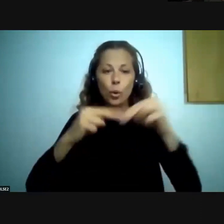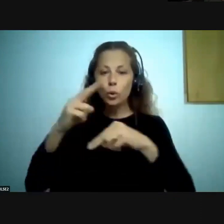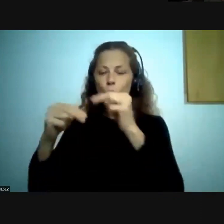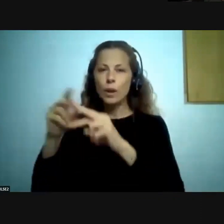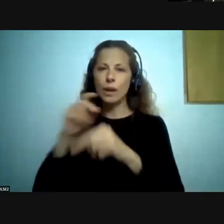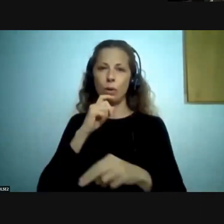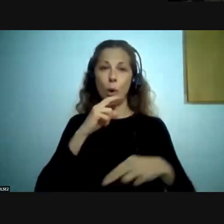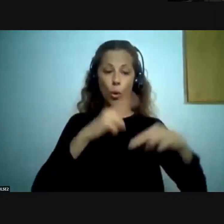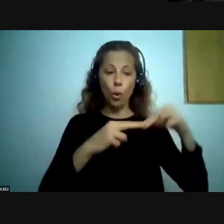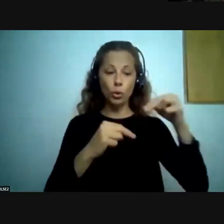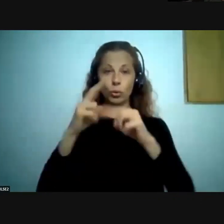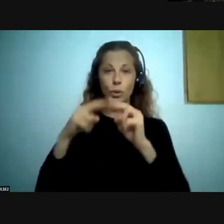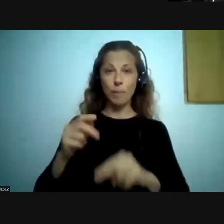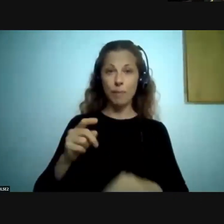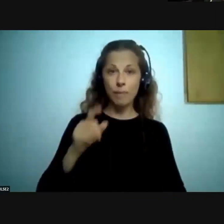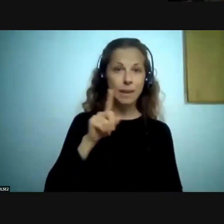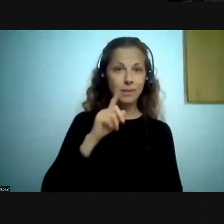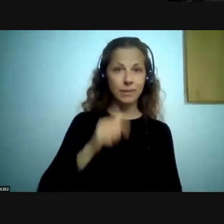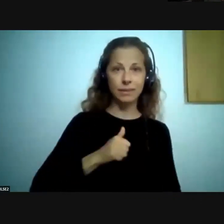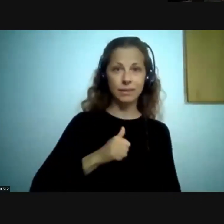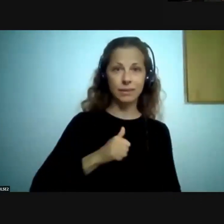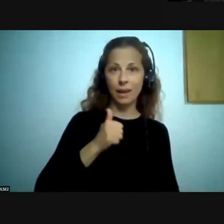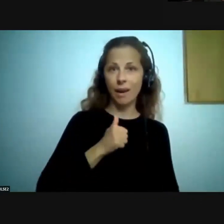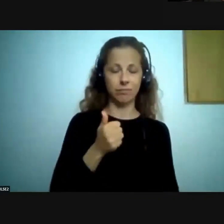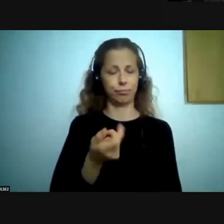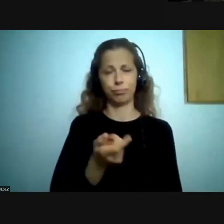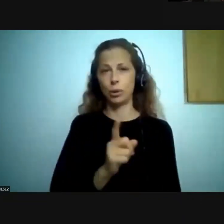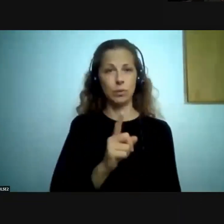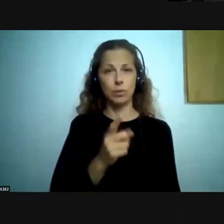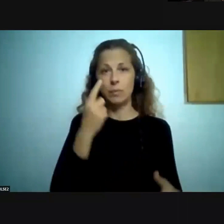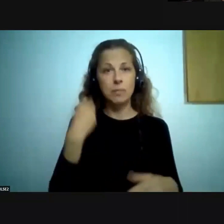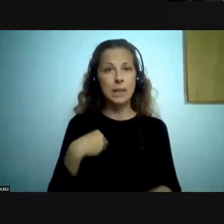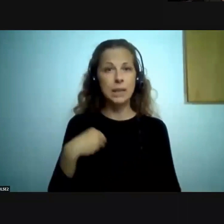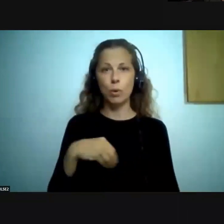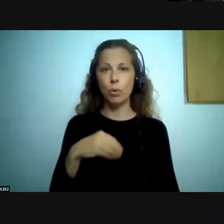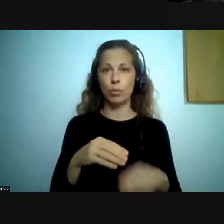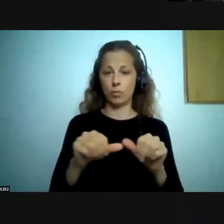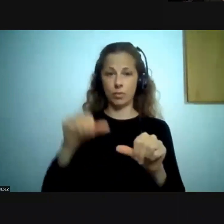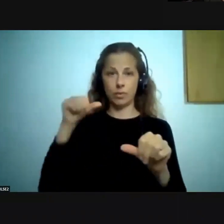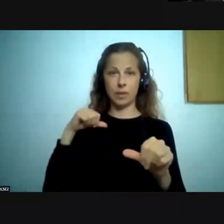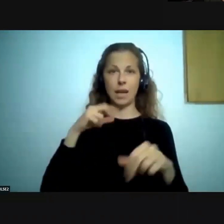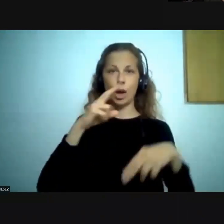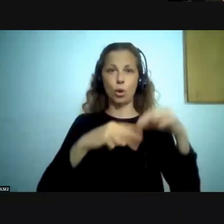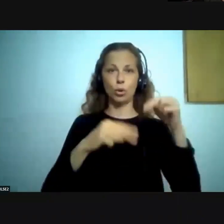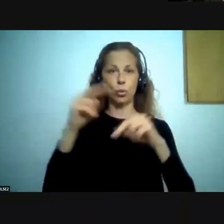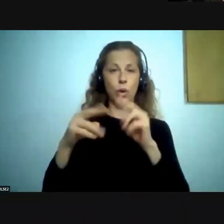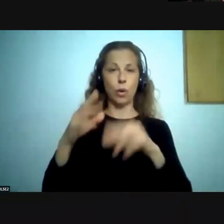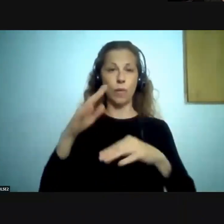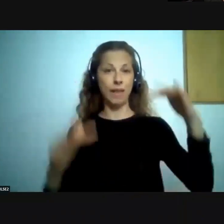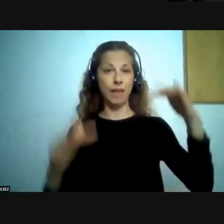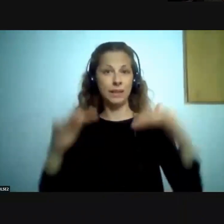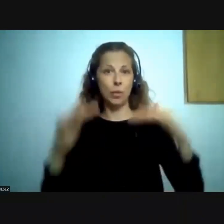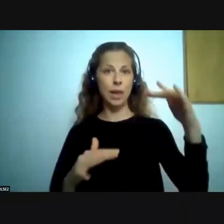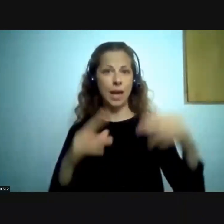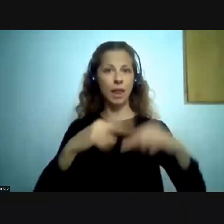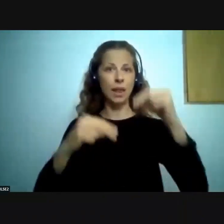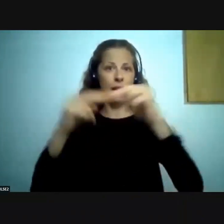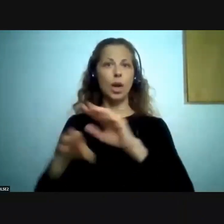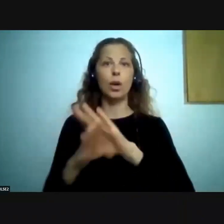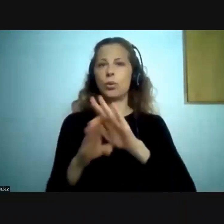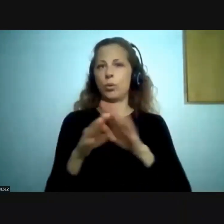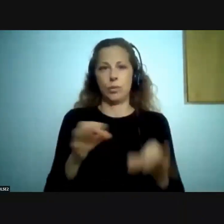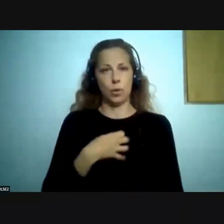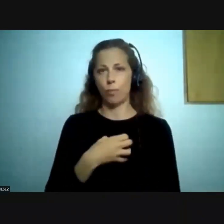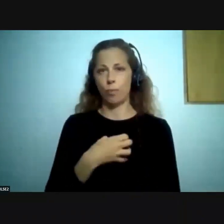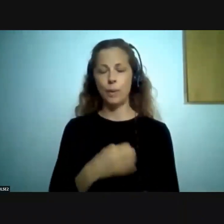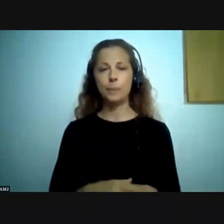además refuerza los valores y la construcción que mantiene la injusticia social de la desigualdad. No puede. Siguen llegando